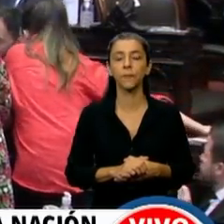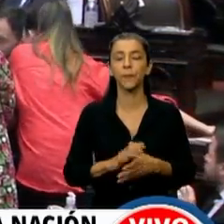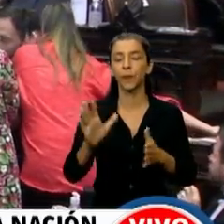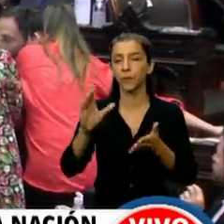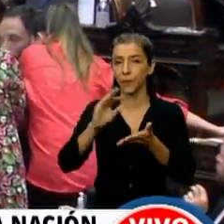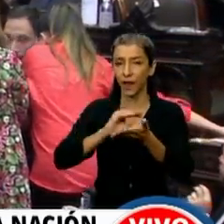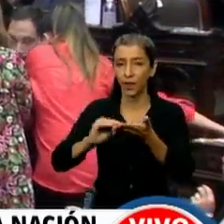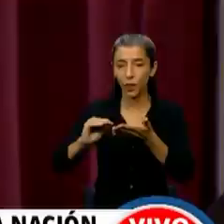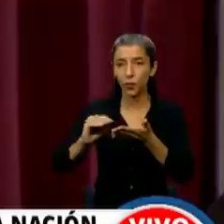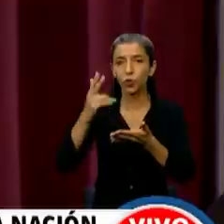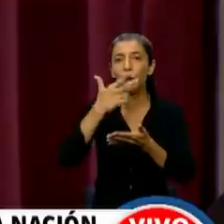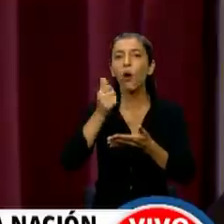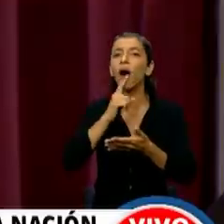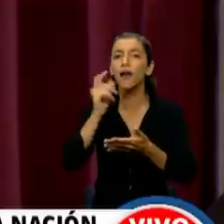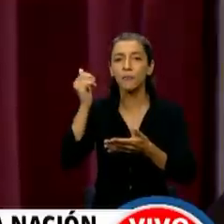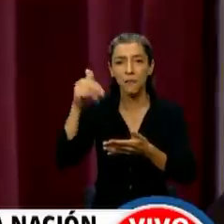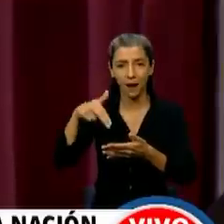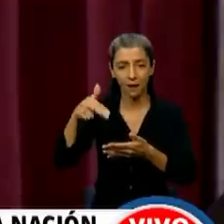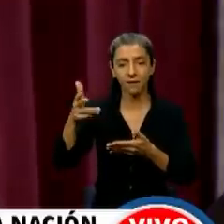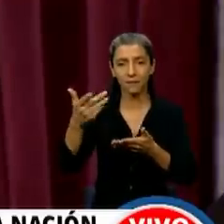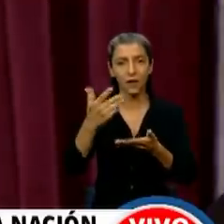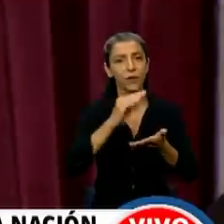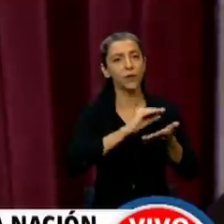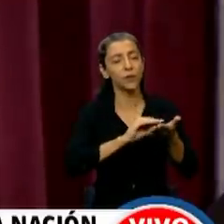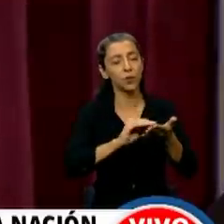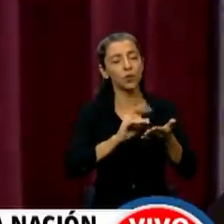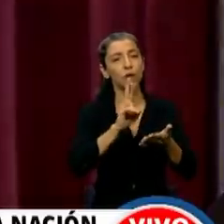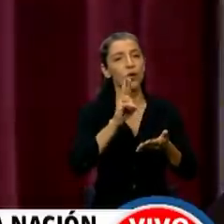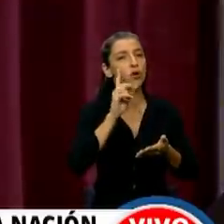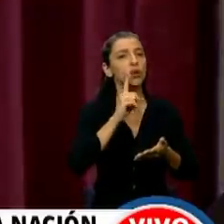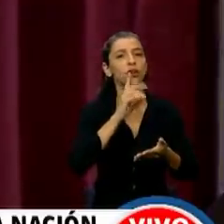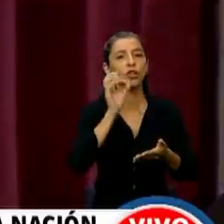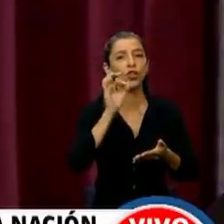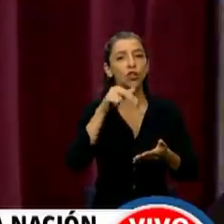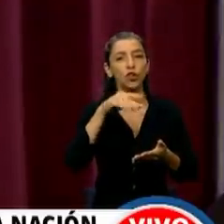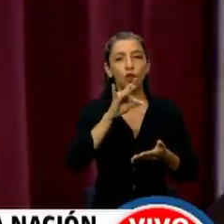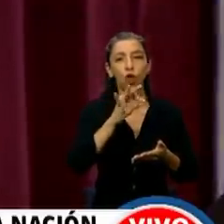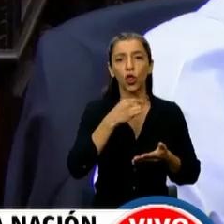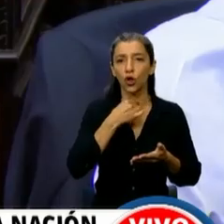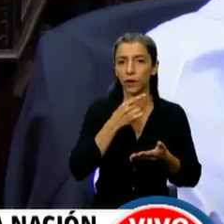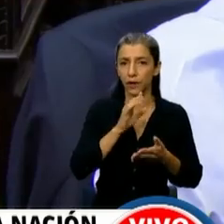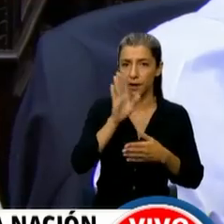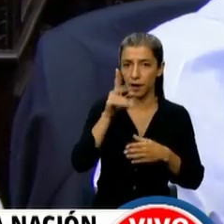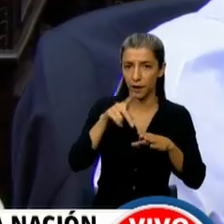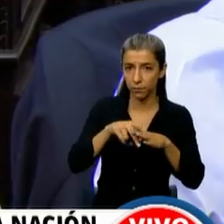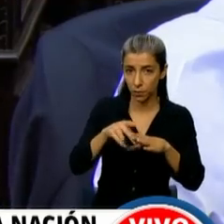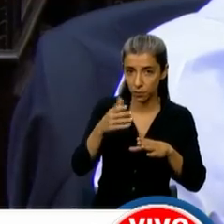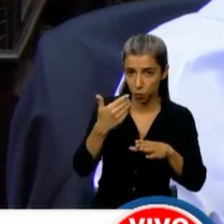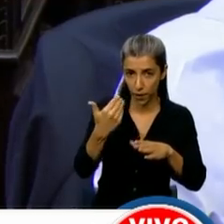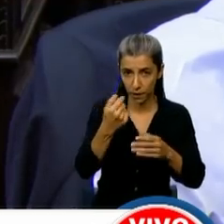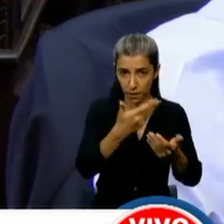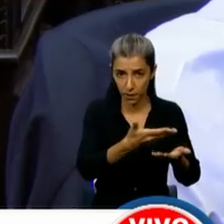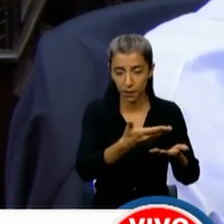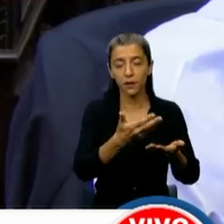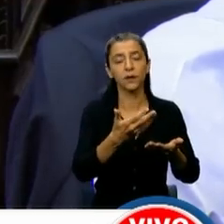diputado hackman el diputado ritondo le pide una interrupción se la concede si se le ha concedido